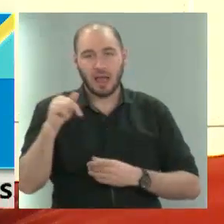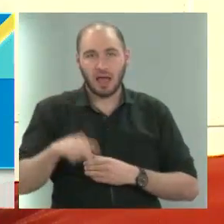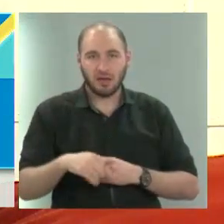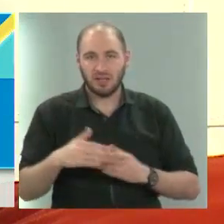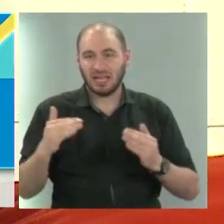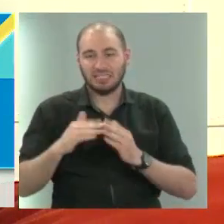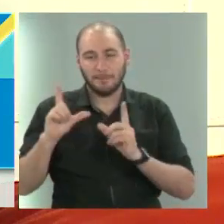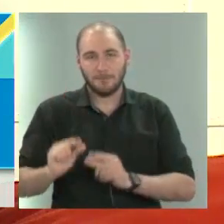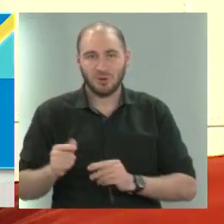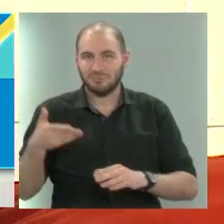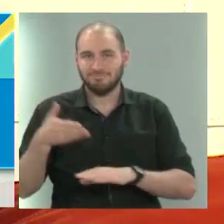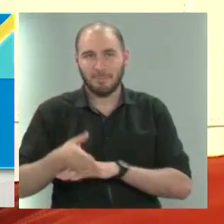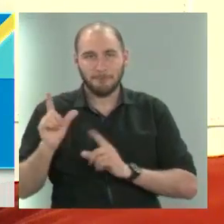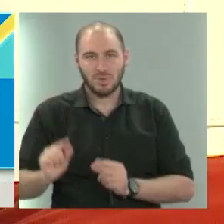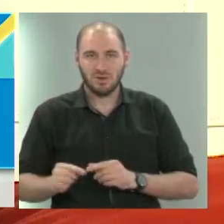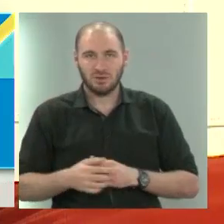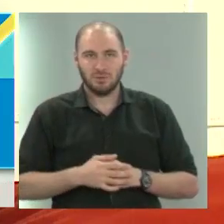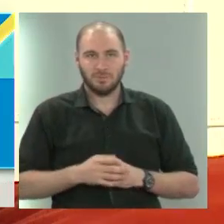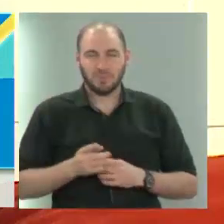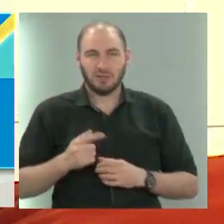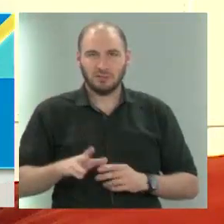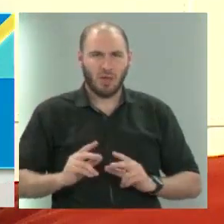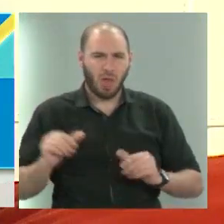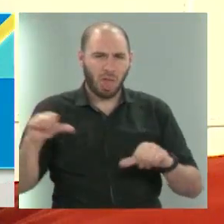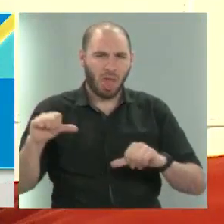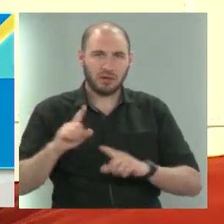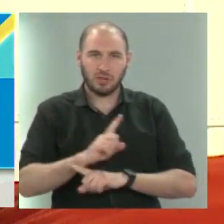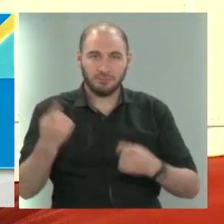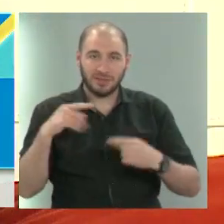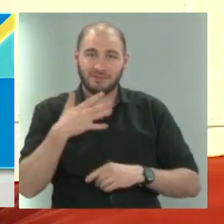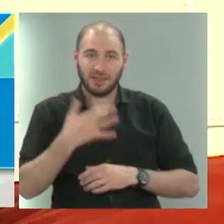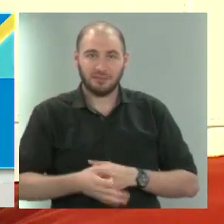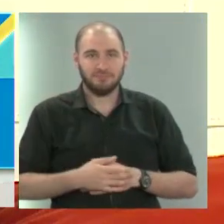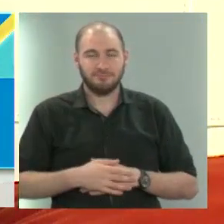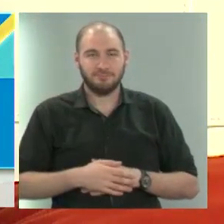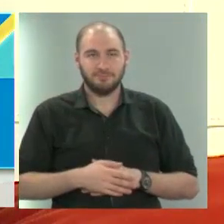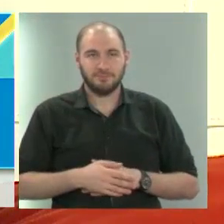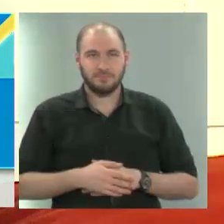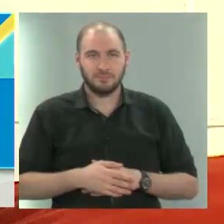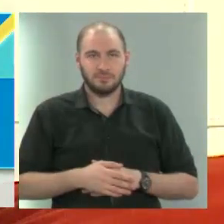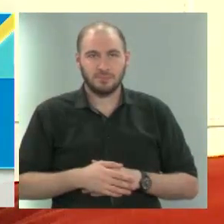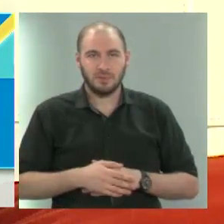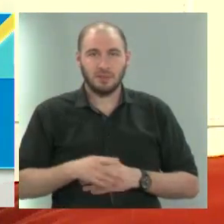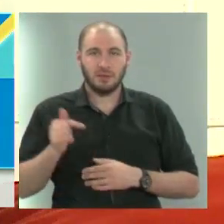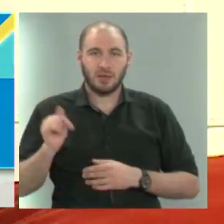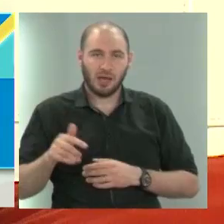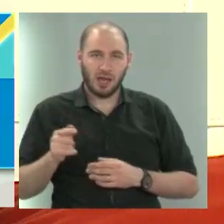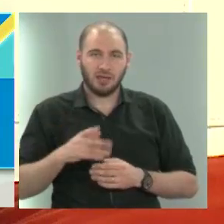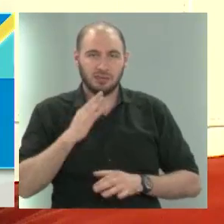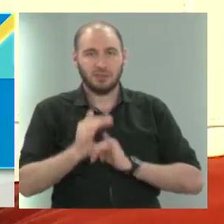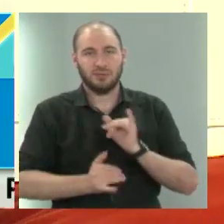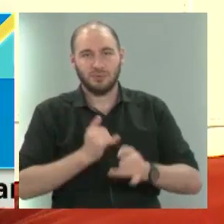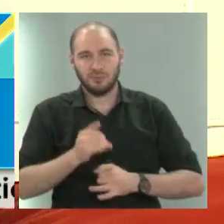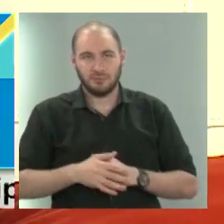poco en la casa, poco presente, no la vamos a demonizar, pero bueno, era una realidad, ¿no? Entonces, ahí viene todo este